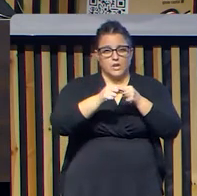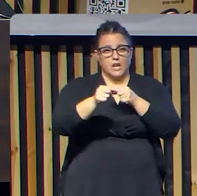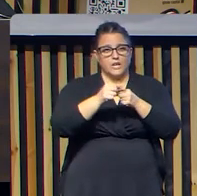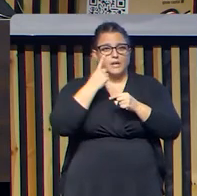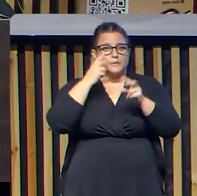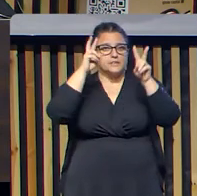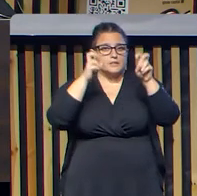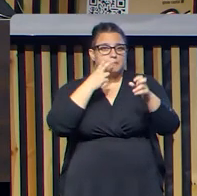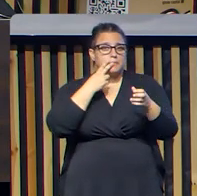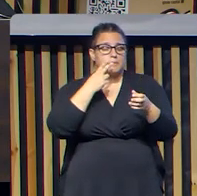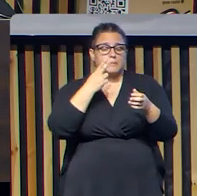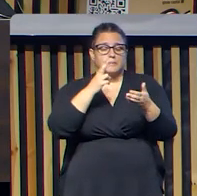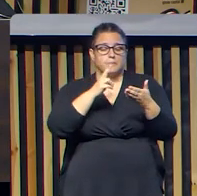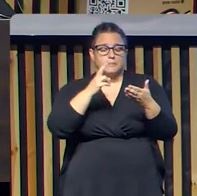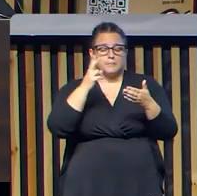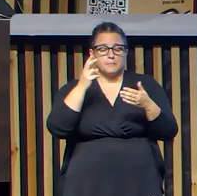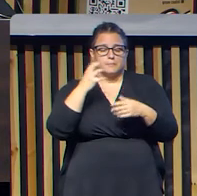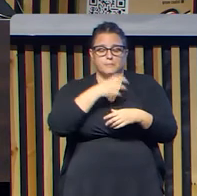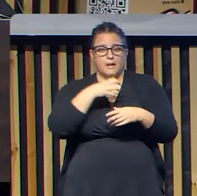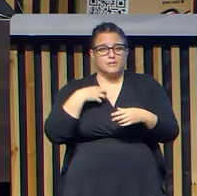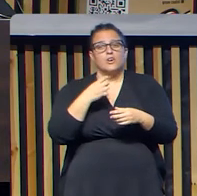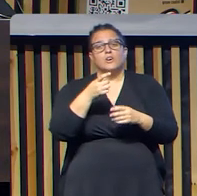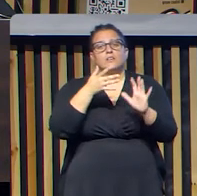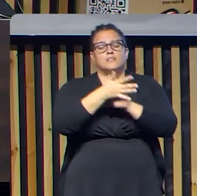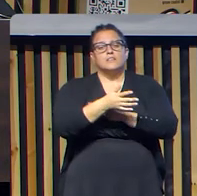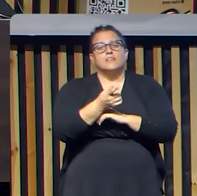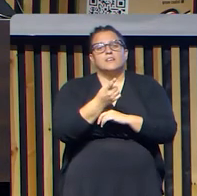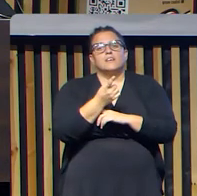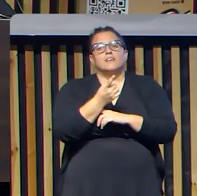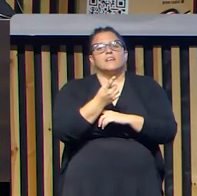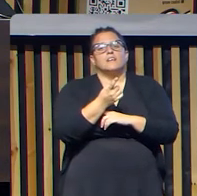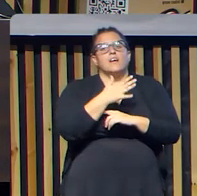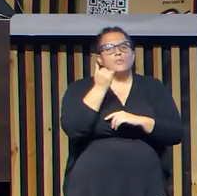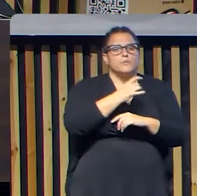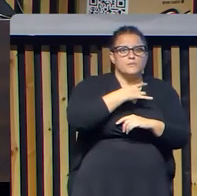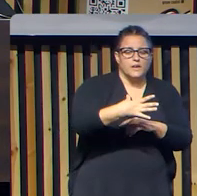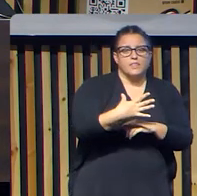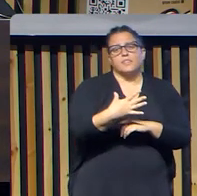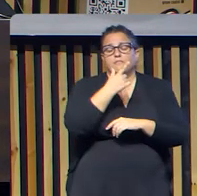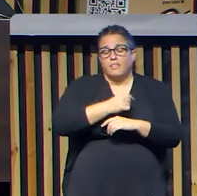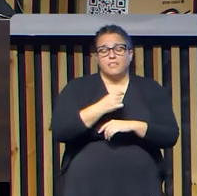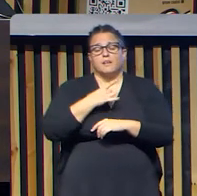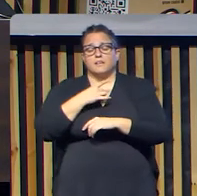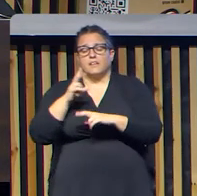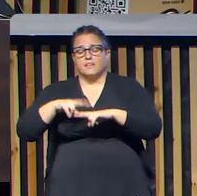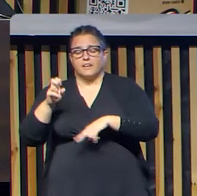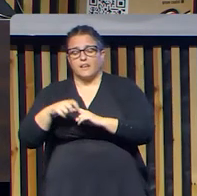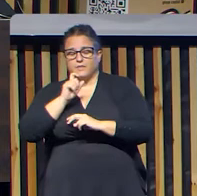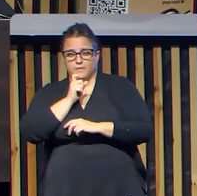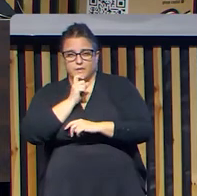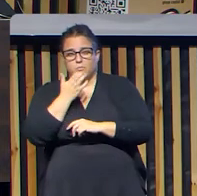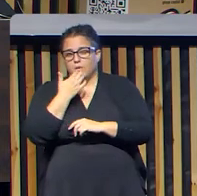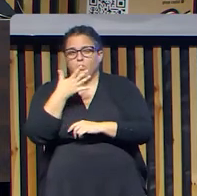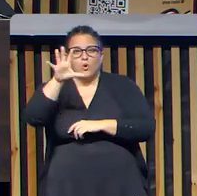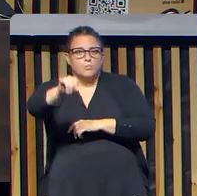la azul es fácil no la negra es difícil comprar un billete de avión solicitar una cita médica o